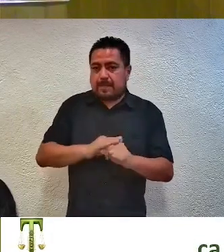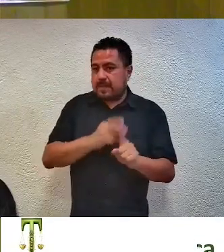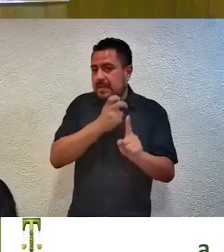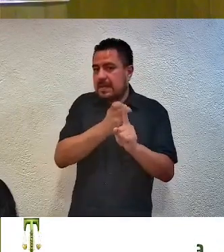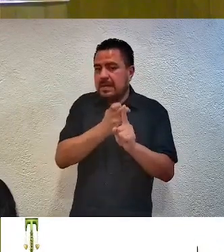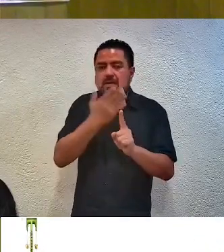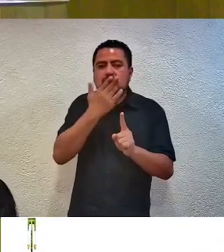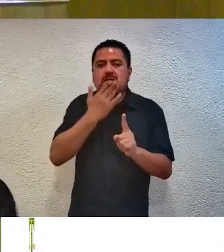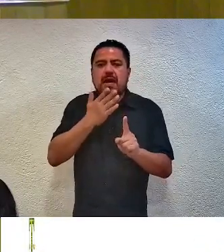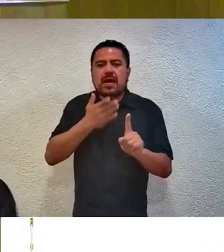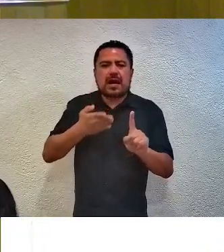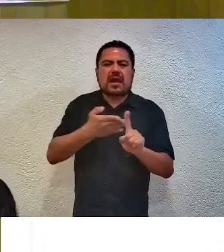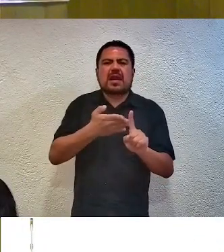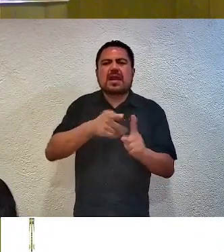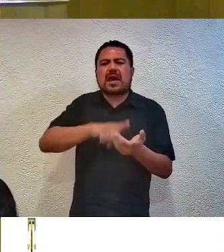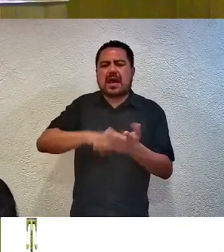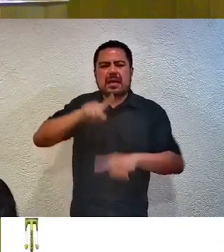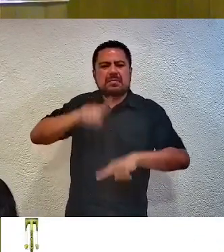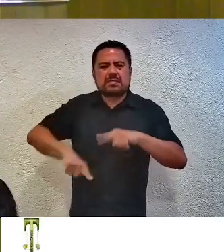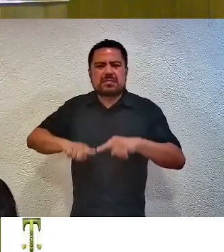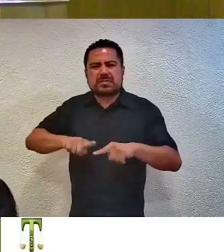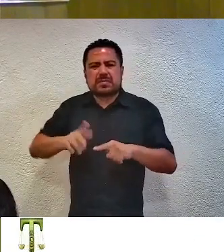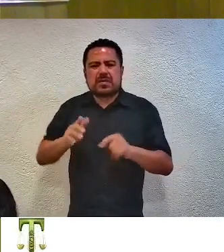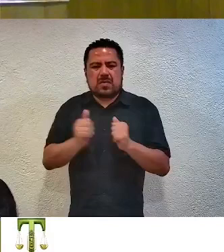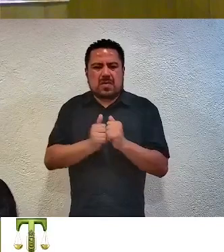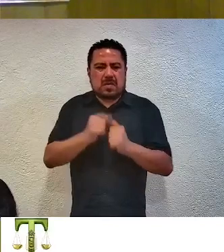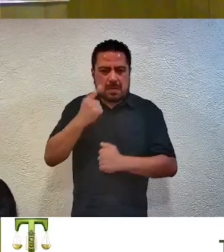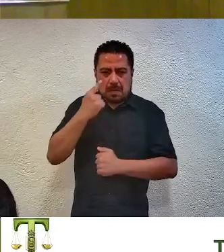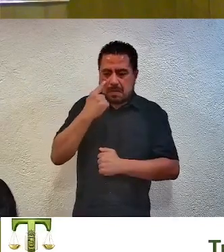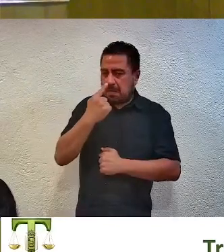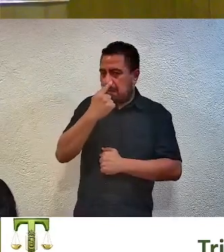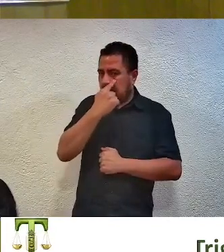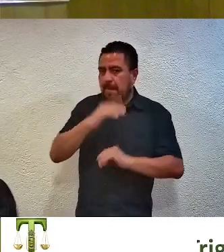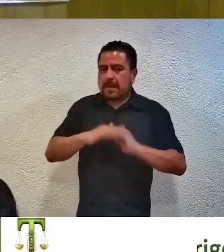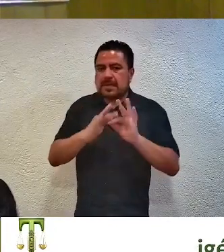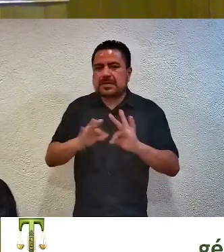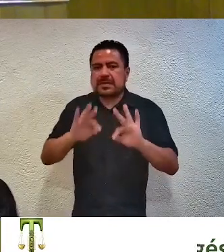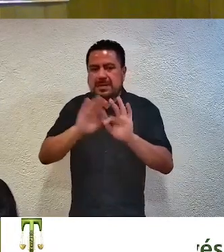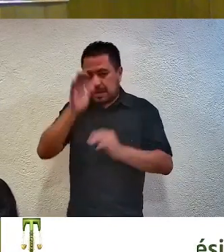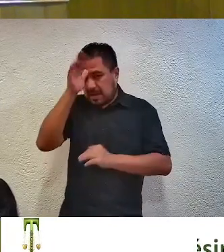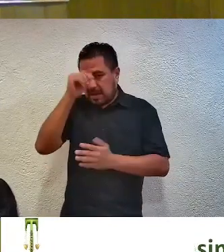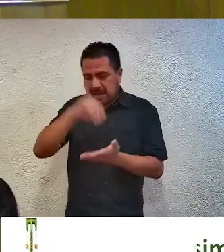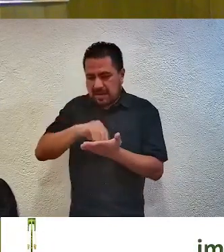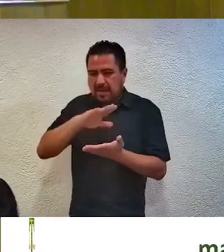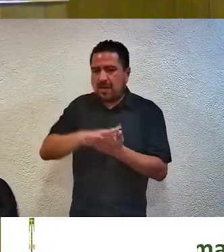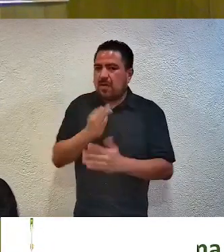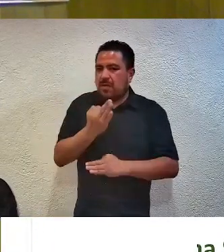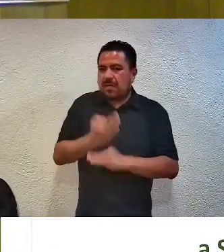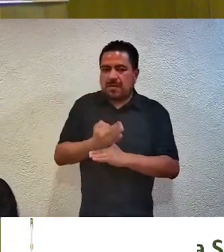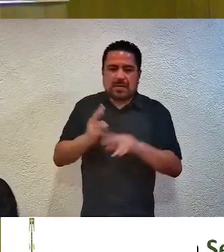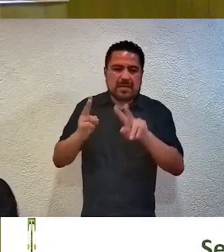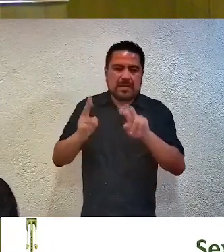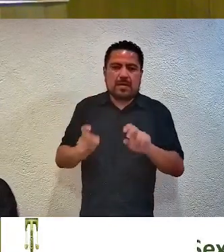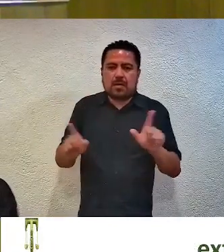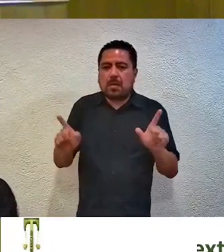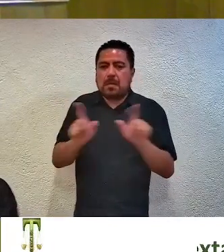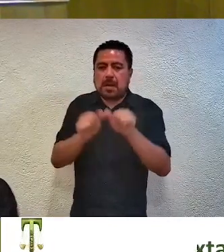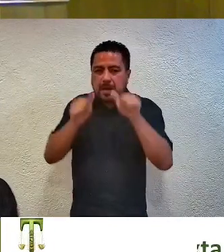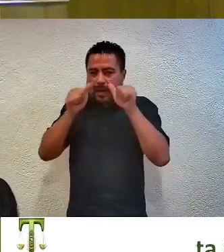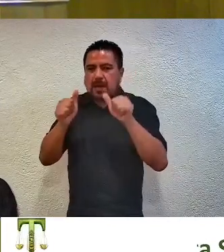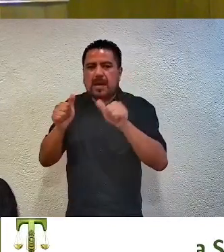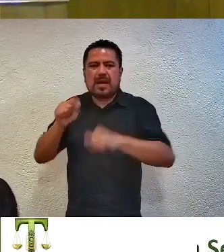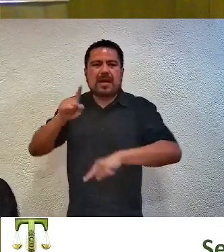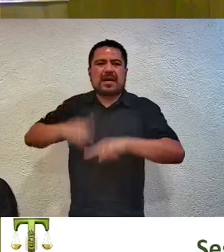estar encaminado el agravio a combatir frontalmente las consideraciones esenciales del acuerdo controvertido, puesto que solo atiende a descalificar